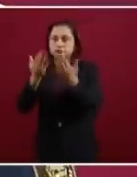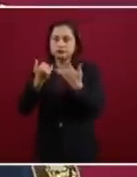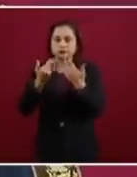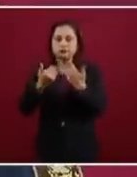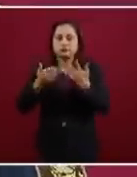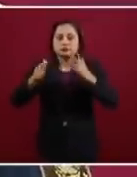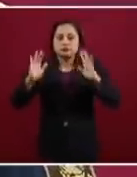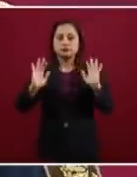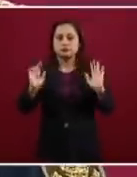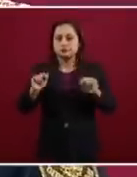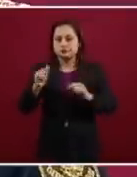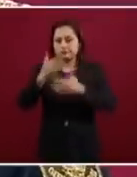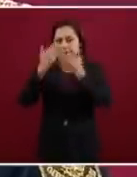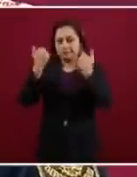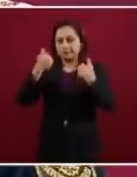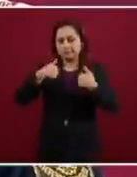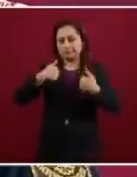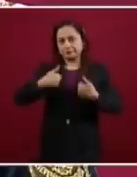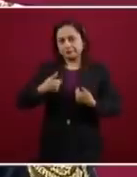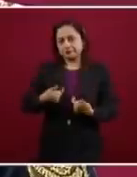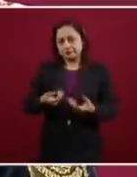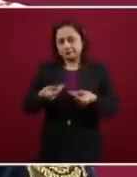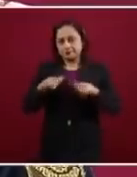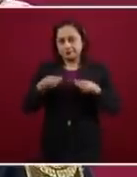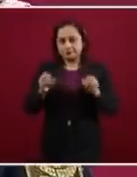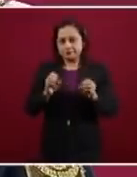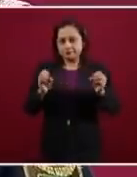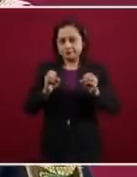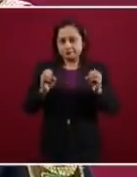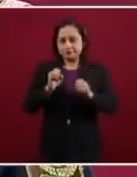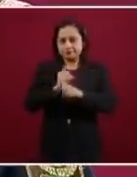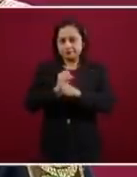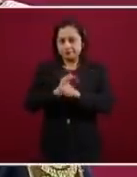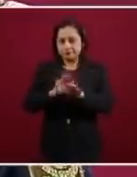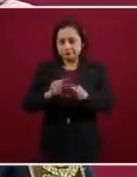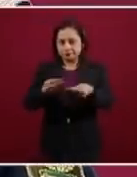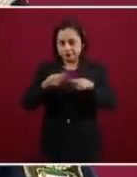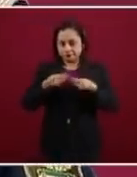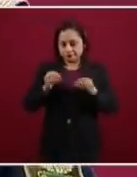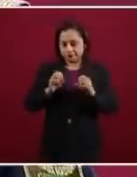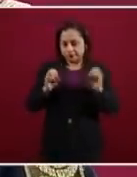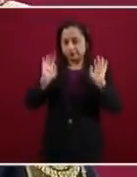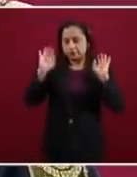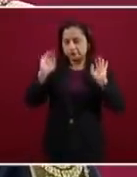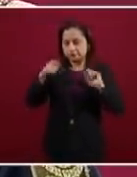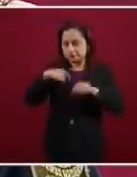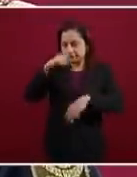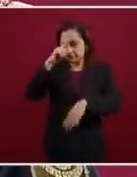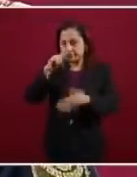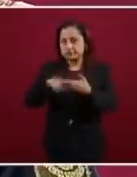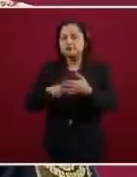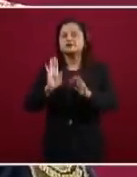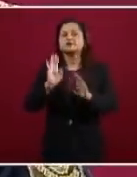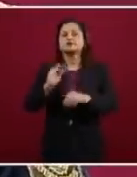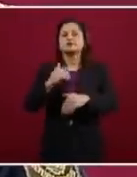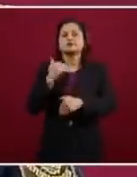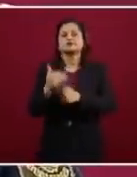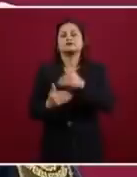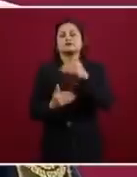datos eso no lo tengo yo de información y yo creo que es un proceso que tiene que seguir